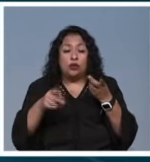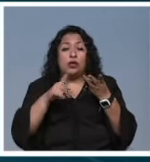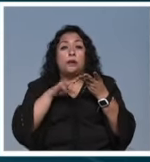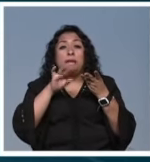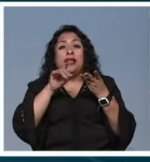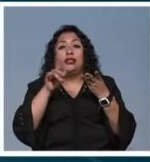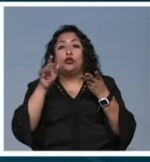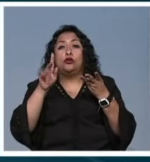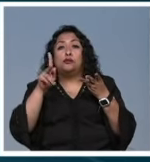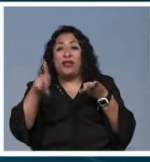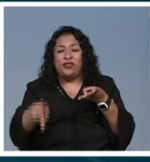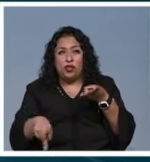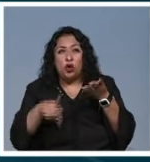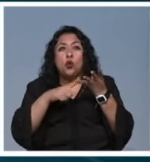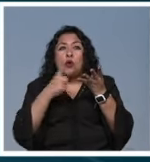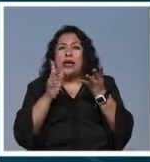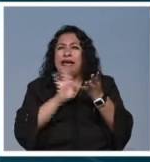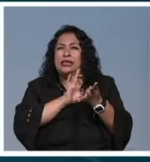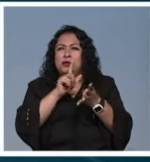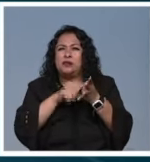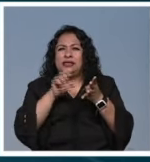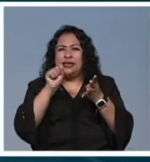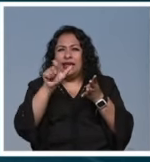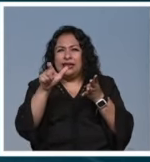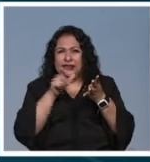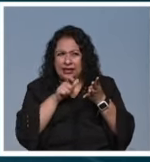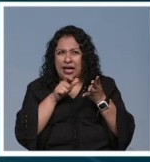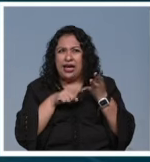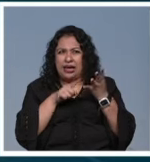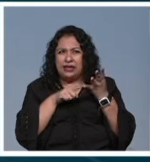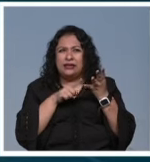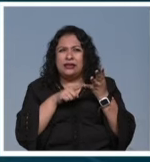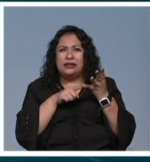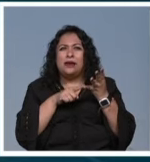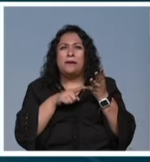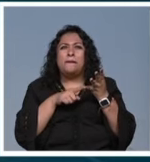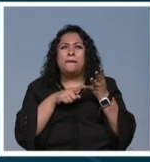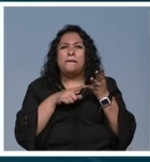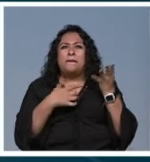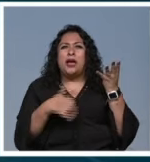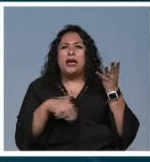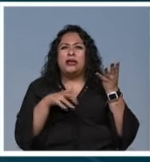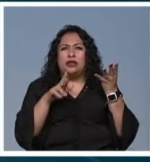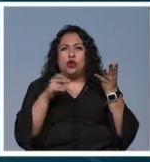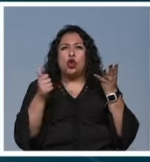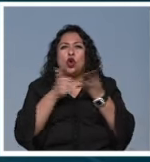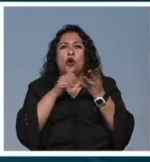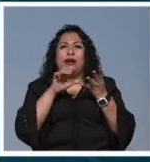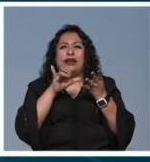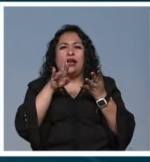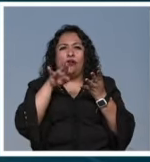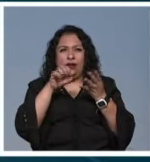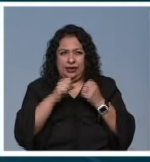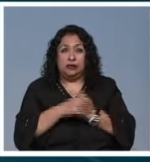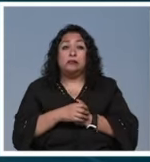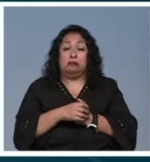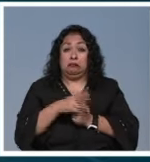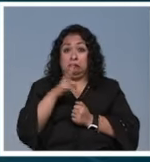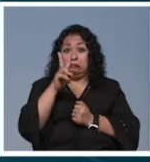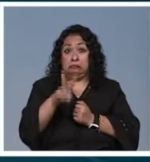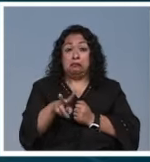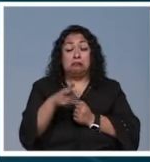una colaboración especial de sax, nuestro bajista Cris Rodríguez, con Caifanes. Entonces va a